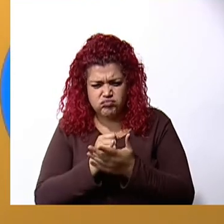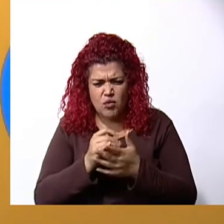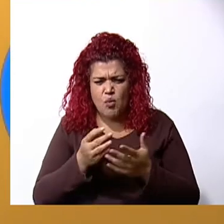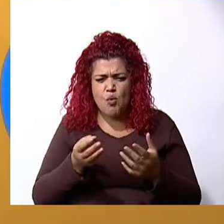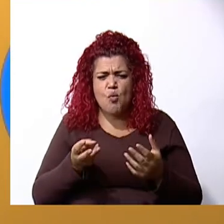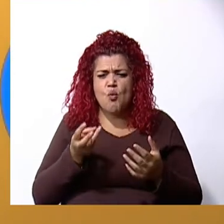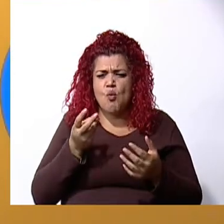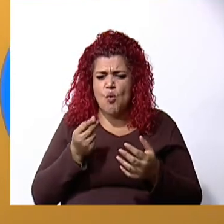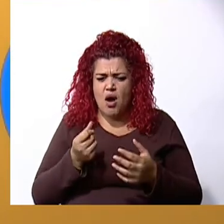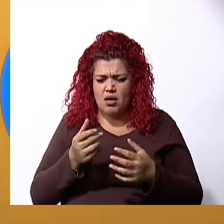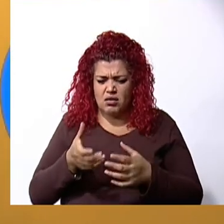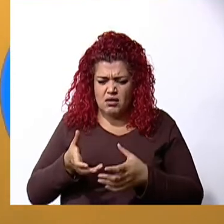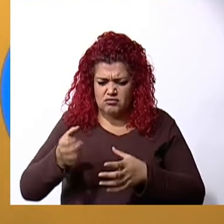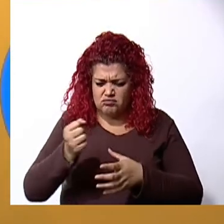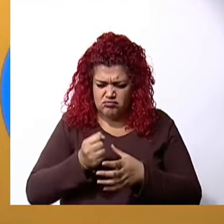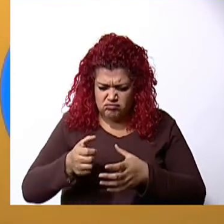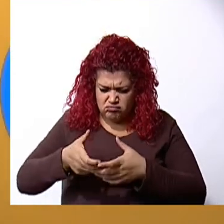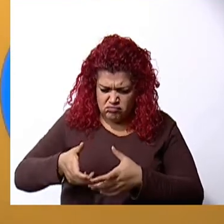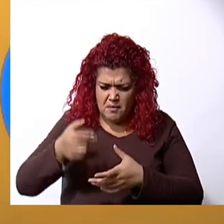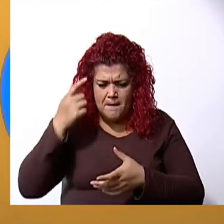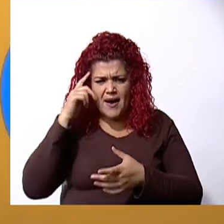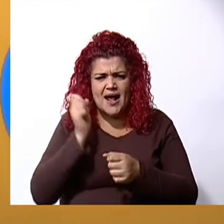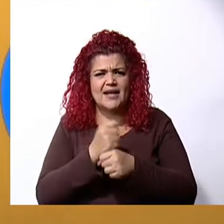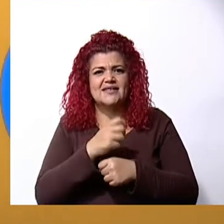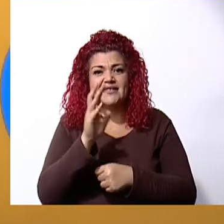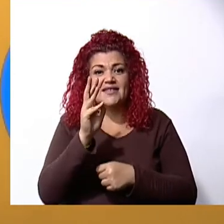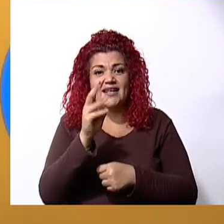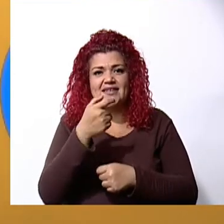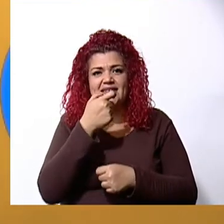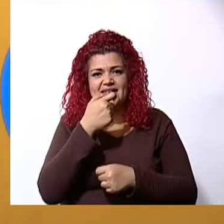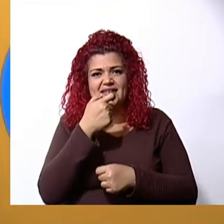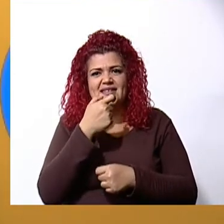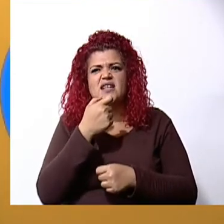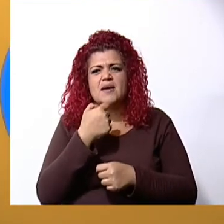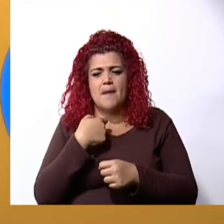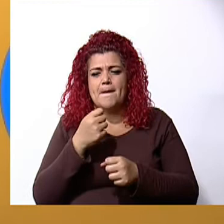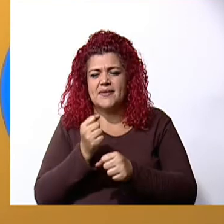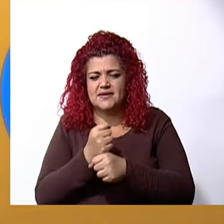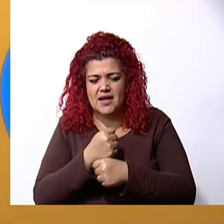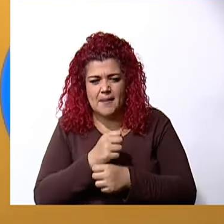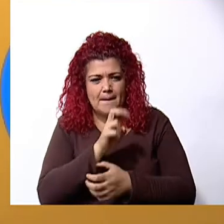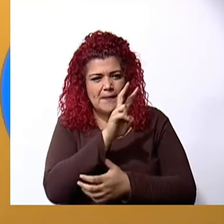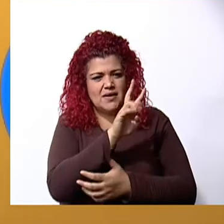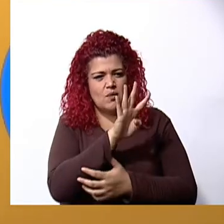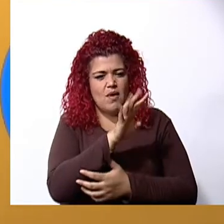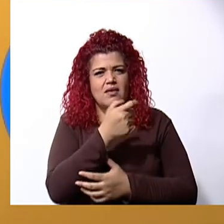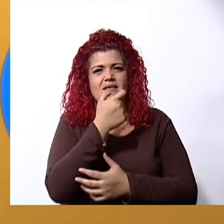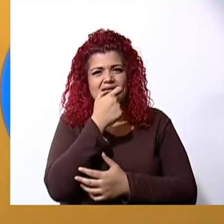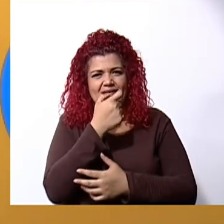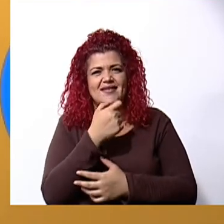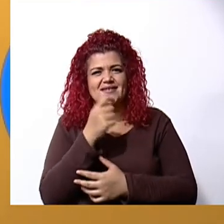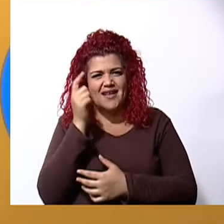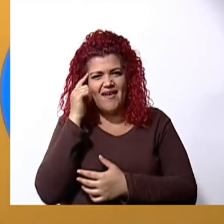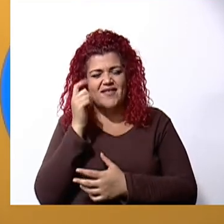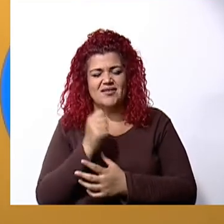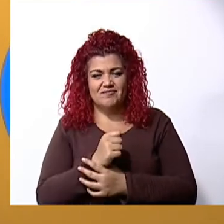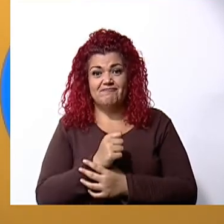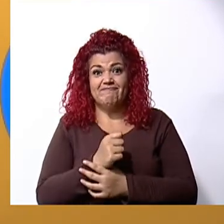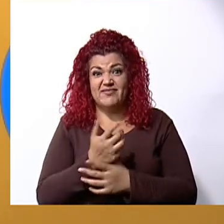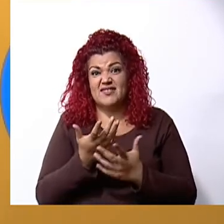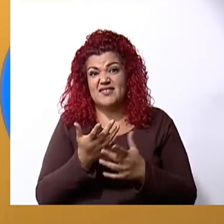harina necesitamos para hacer 6 galletas y para hacer 24 galletas. Correcto. En este